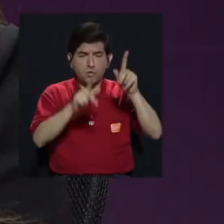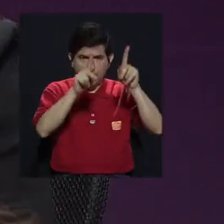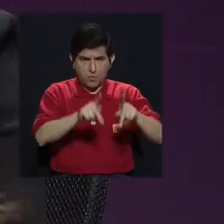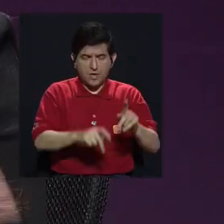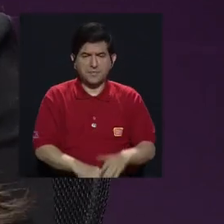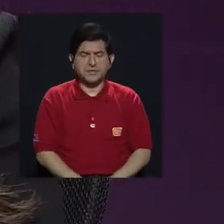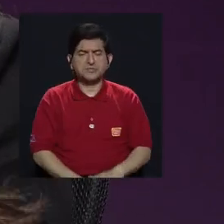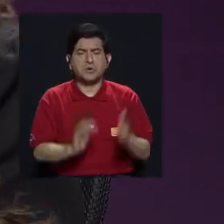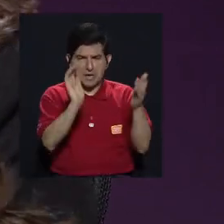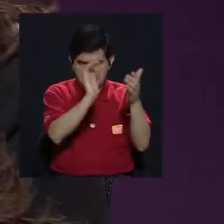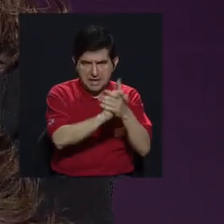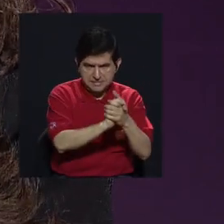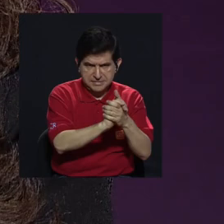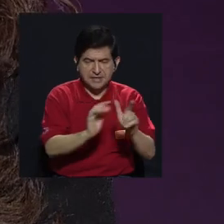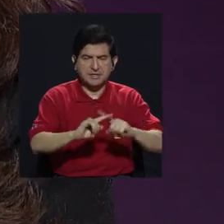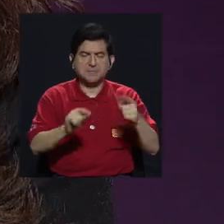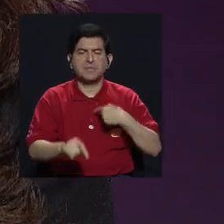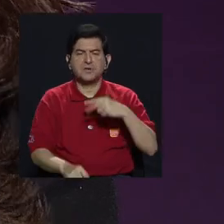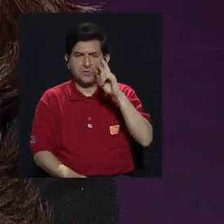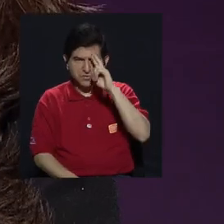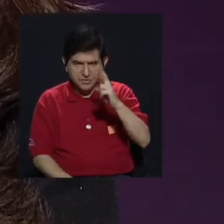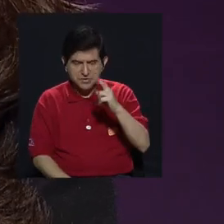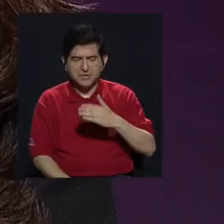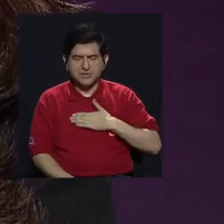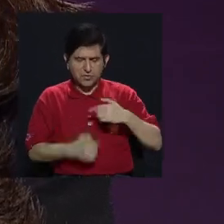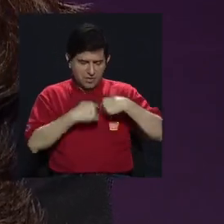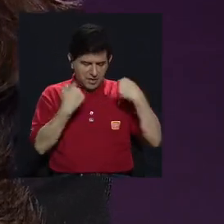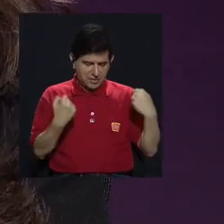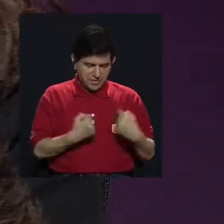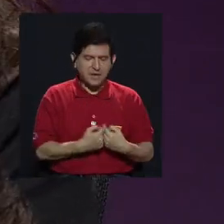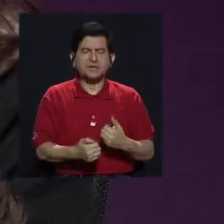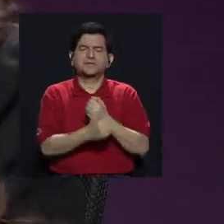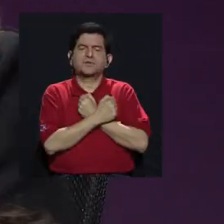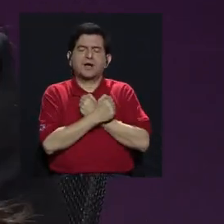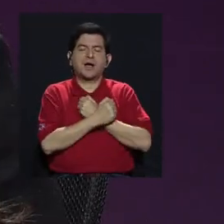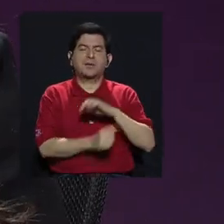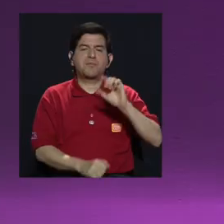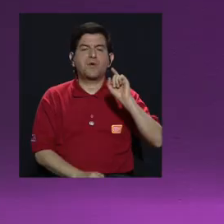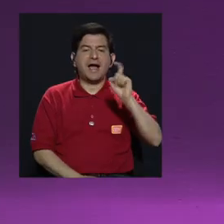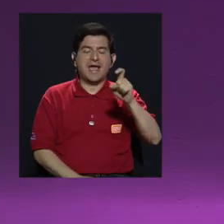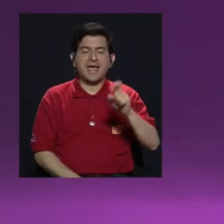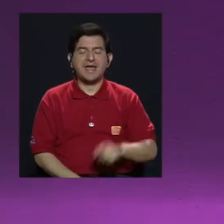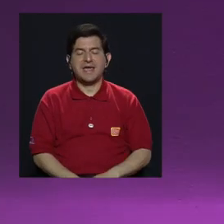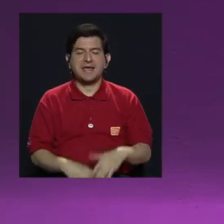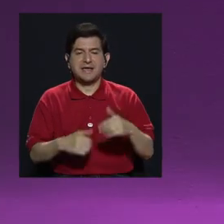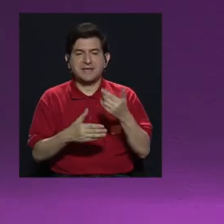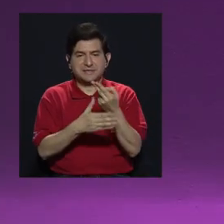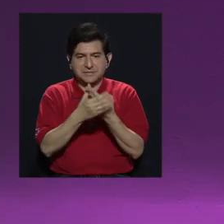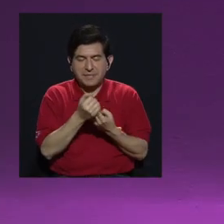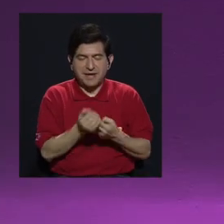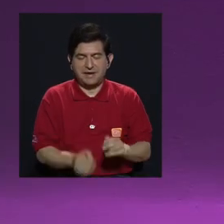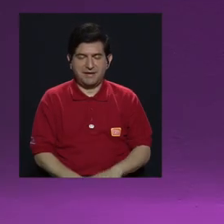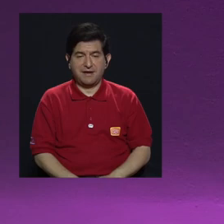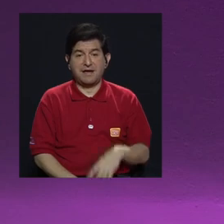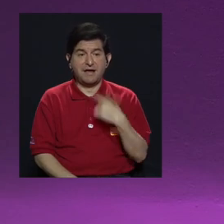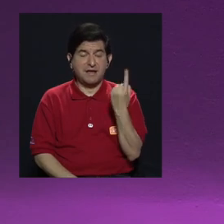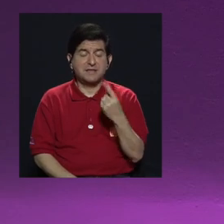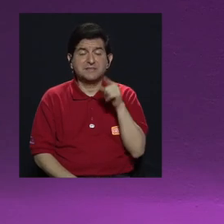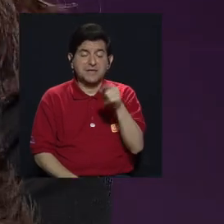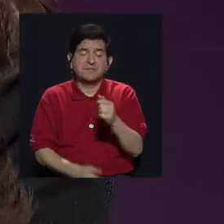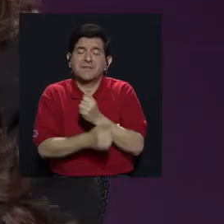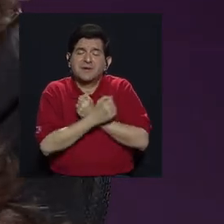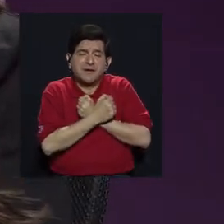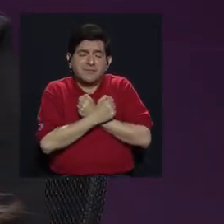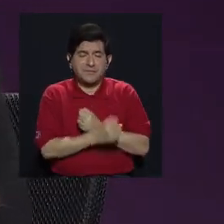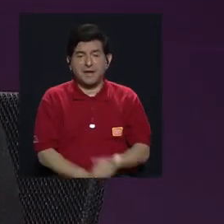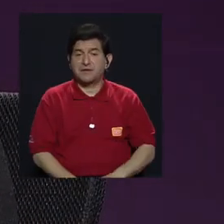por ejemplo, estoy casada, pero reconozco que en mi corazón yo también amo a mi expareja, a mi exnovio, a mi marido, y que siempre lo voy a amar.